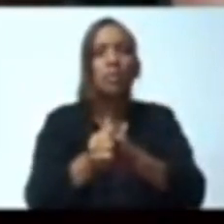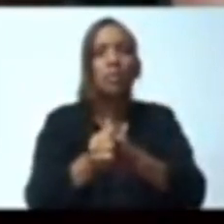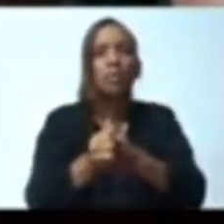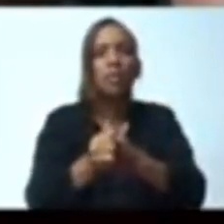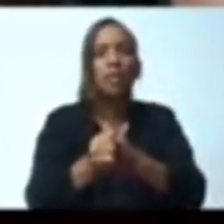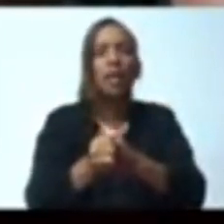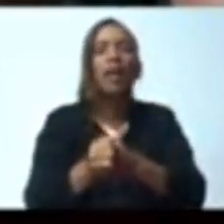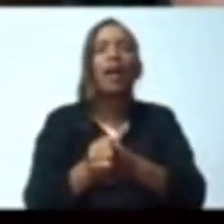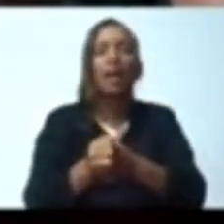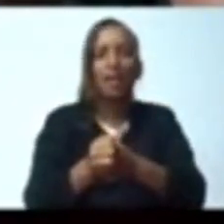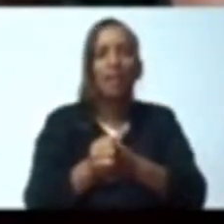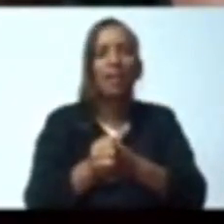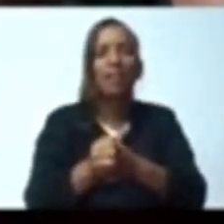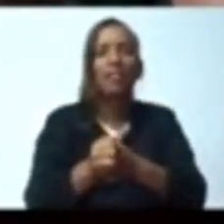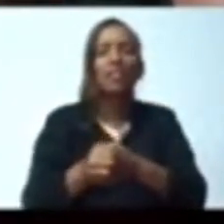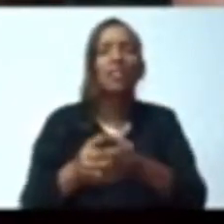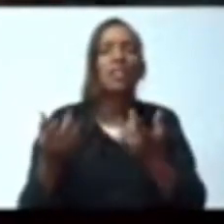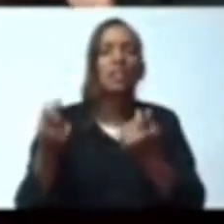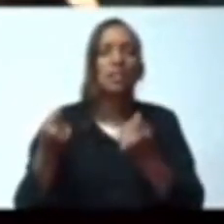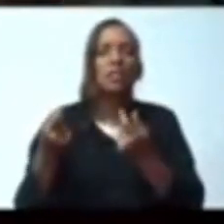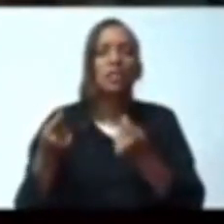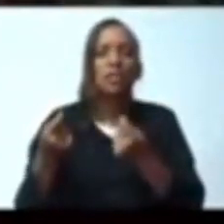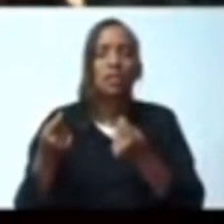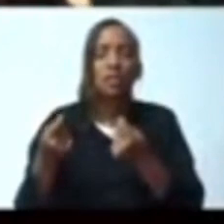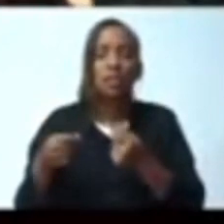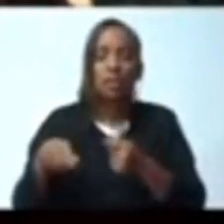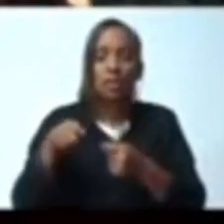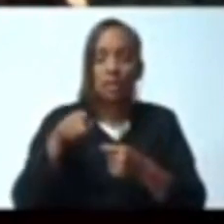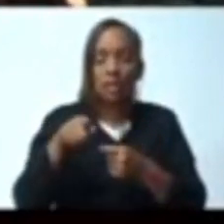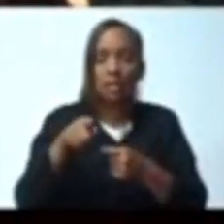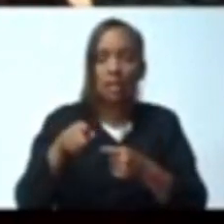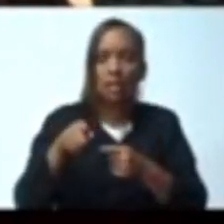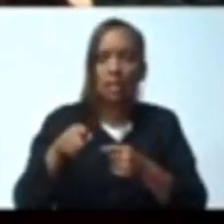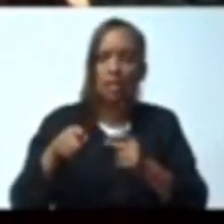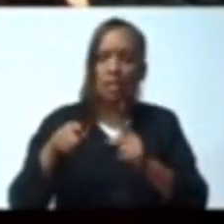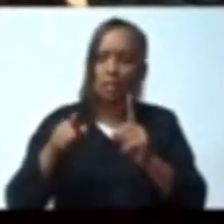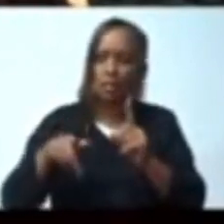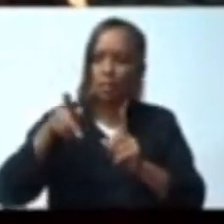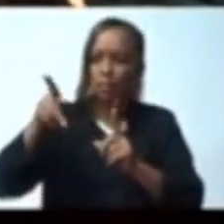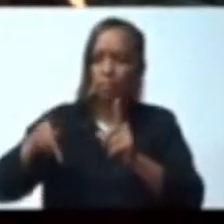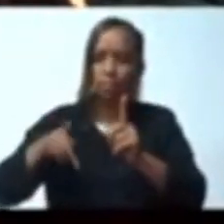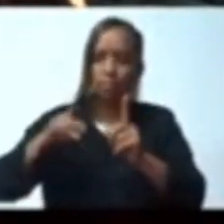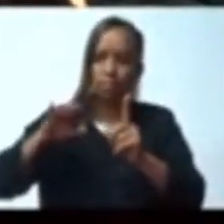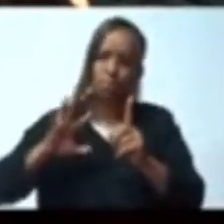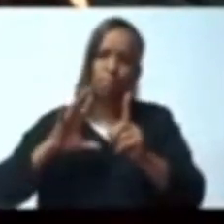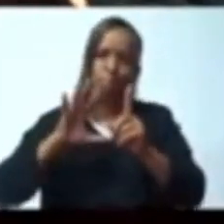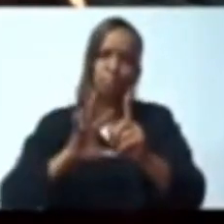Camaño fue la expresión de una indignación colectiva,